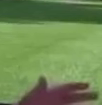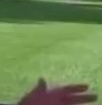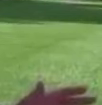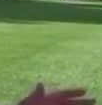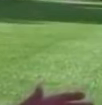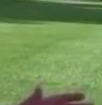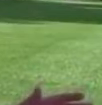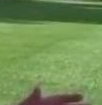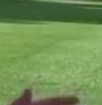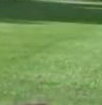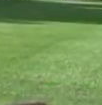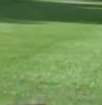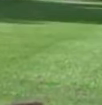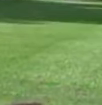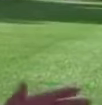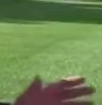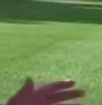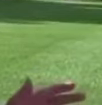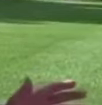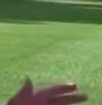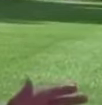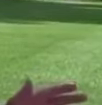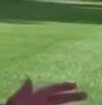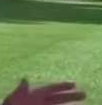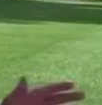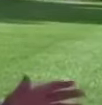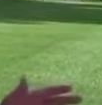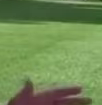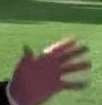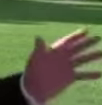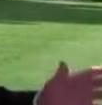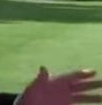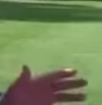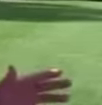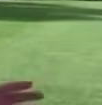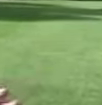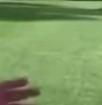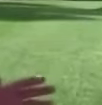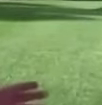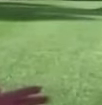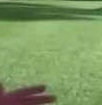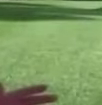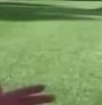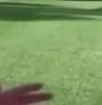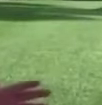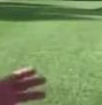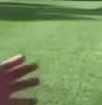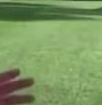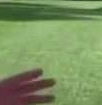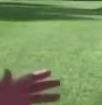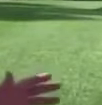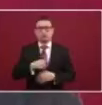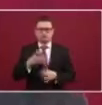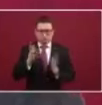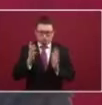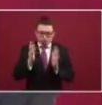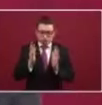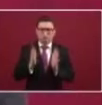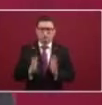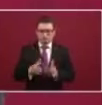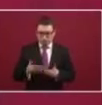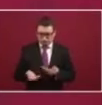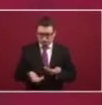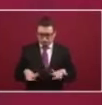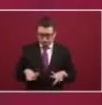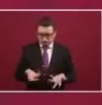está castigadísimo. En el mejor de los casos creceríamos este año al 1.3%. Tenemos un presupuesto sumamente